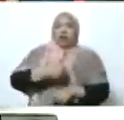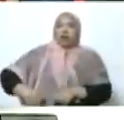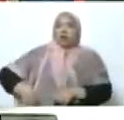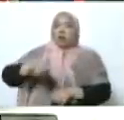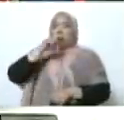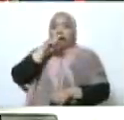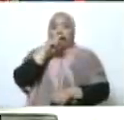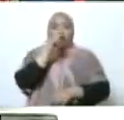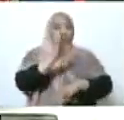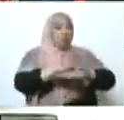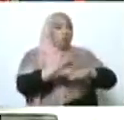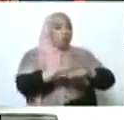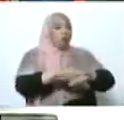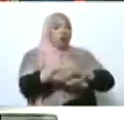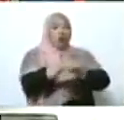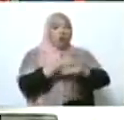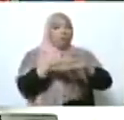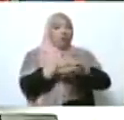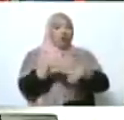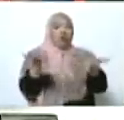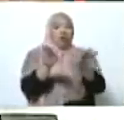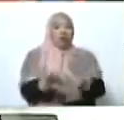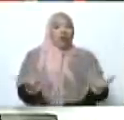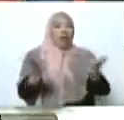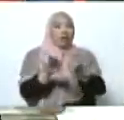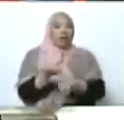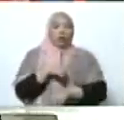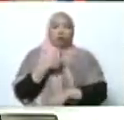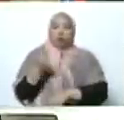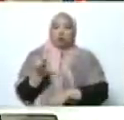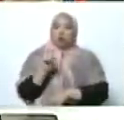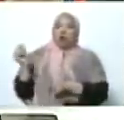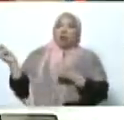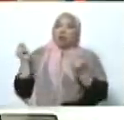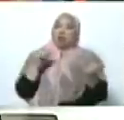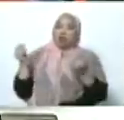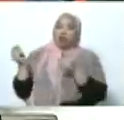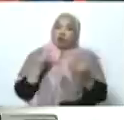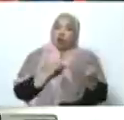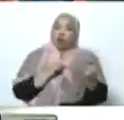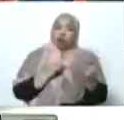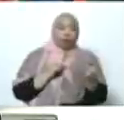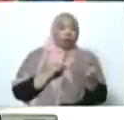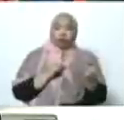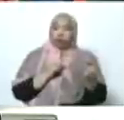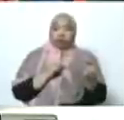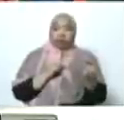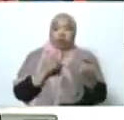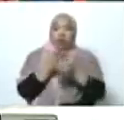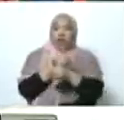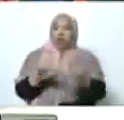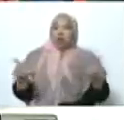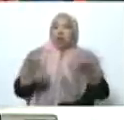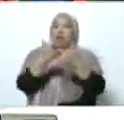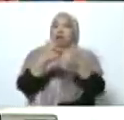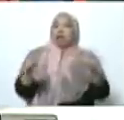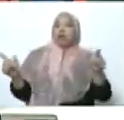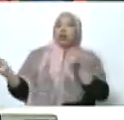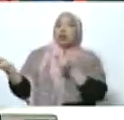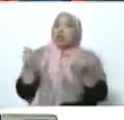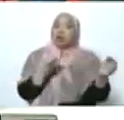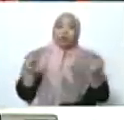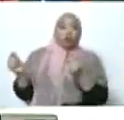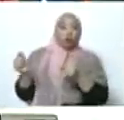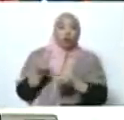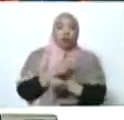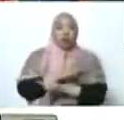nadie. A nadie. No se discute nuestra soberanía, no se discute nuestra independencia, no se